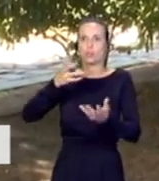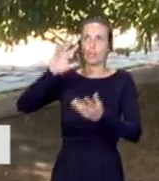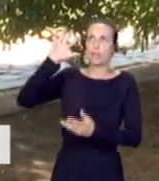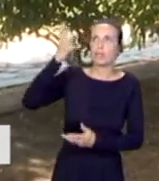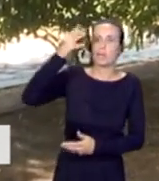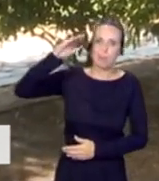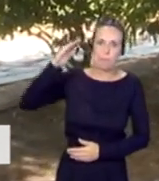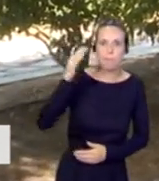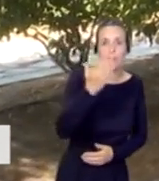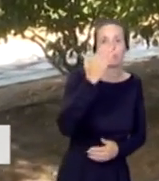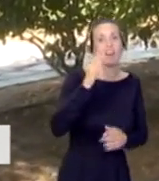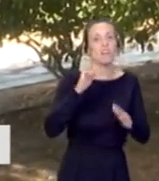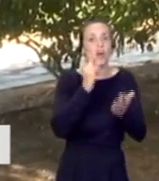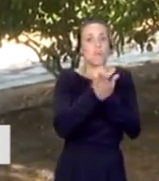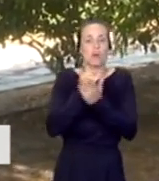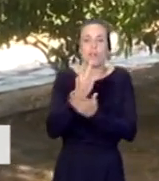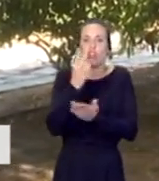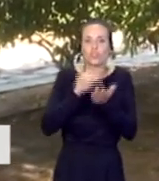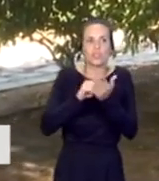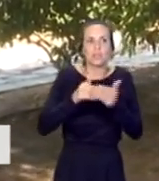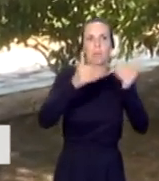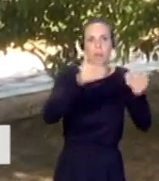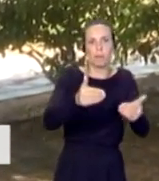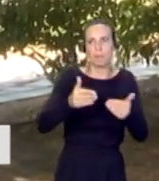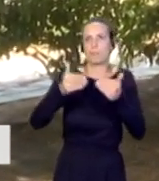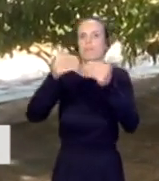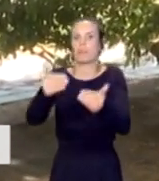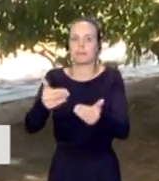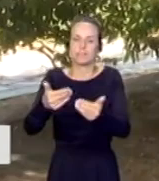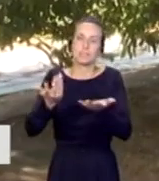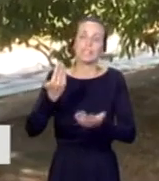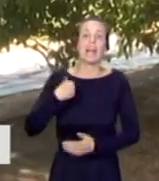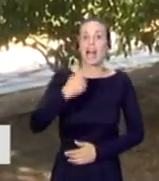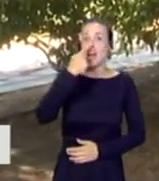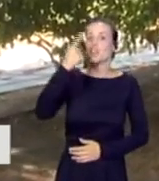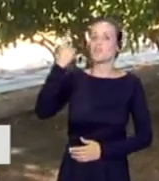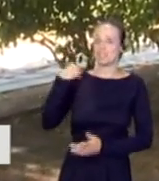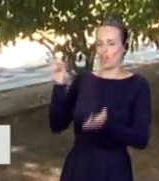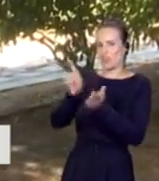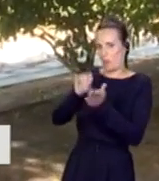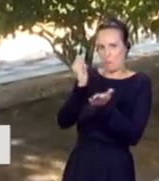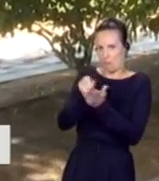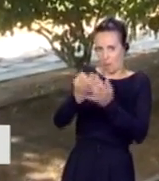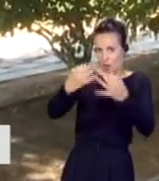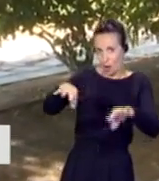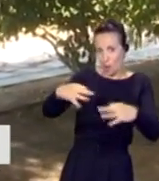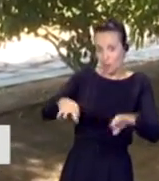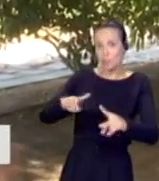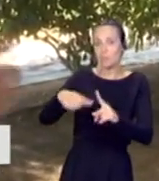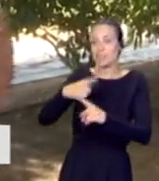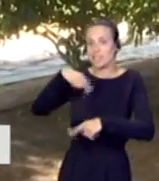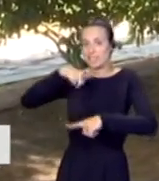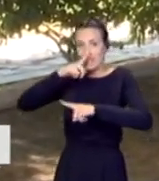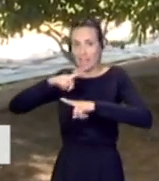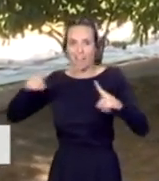la prueba, pues, que era uno o dos aplazamientos, se ve dañada. Y ya, bueno, el año pasado, pues, tomamos la prueba y este año es